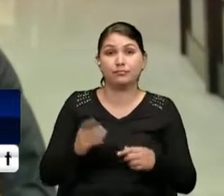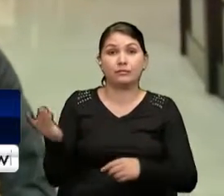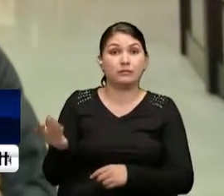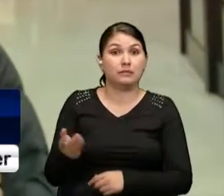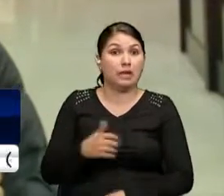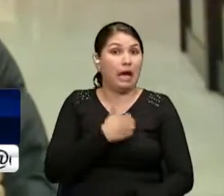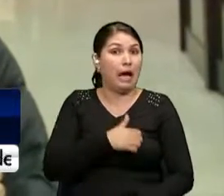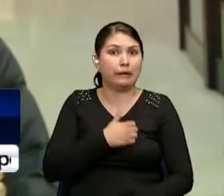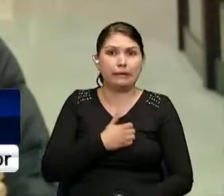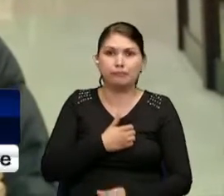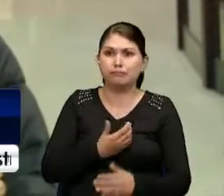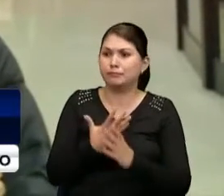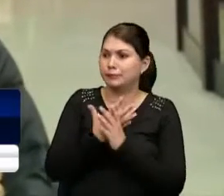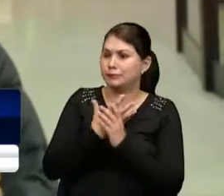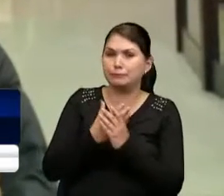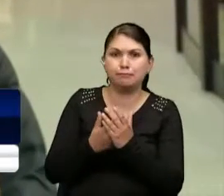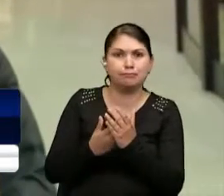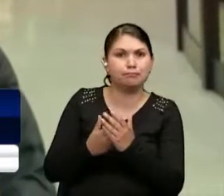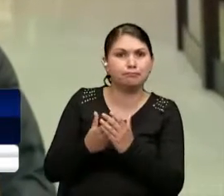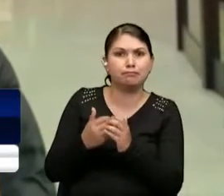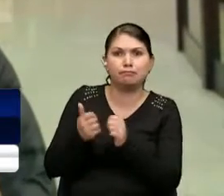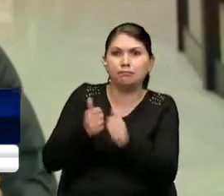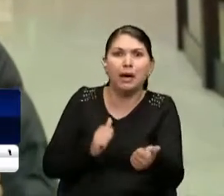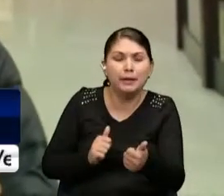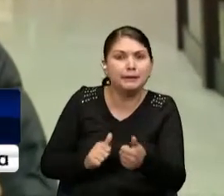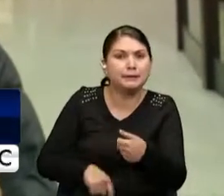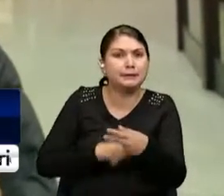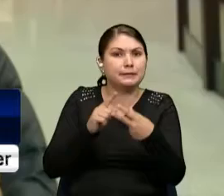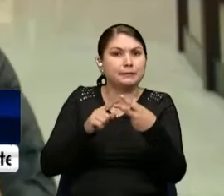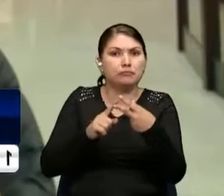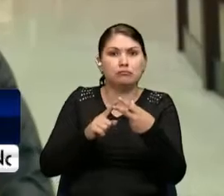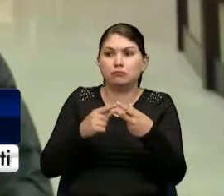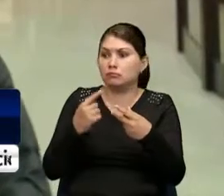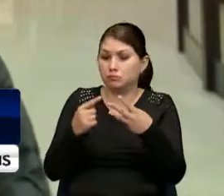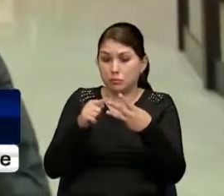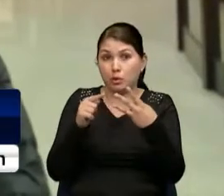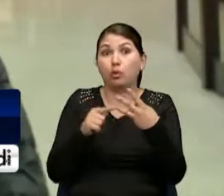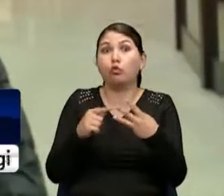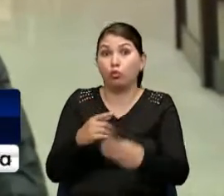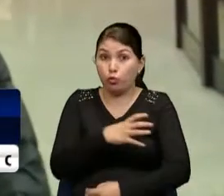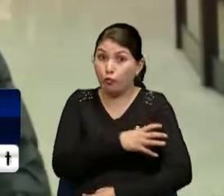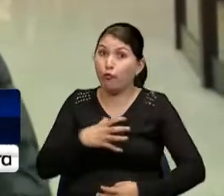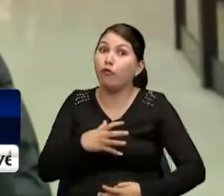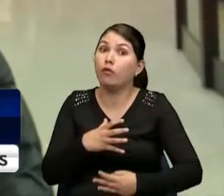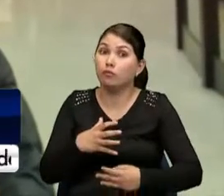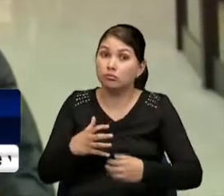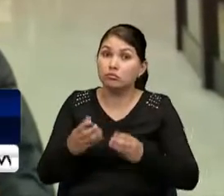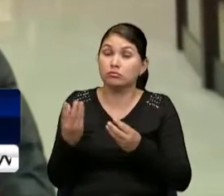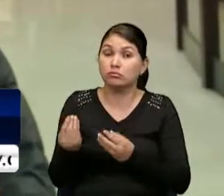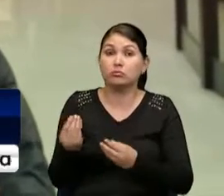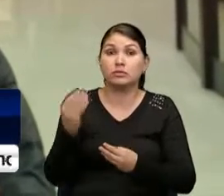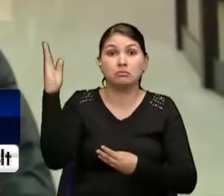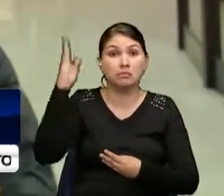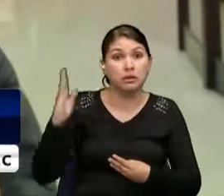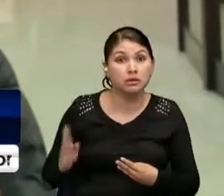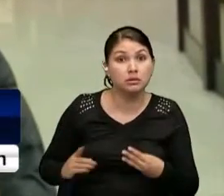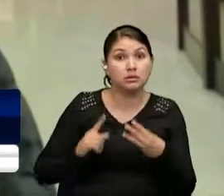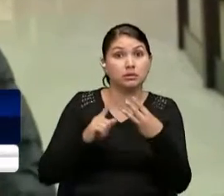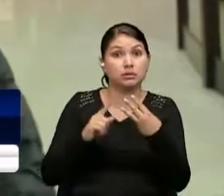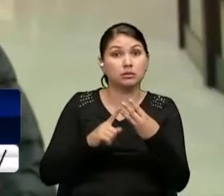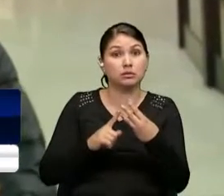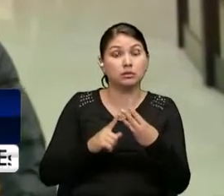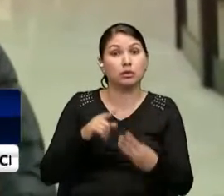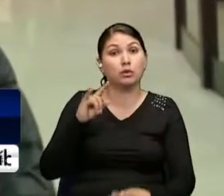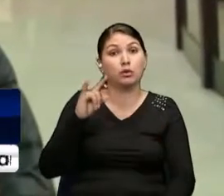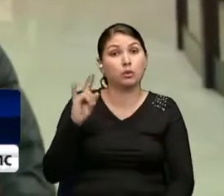muy mal y últimamente pues se llevan dos equipos que son fuertes como brasil y como y como